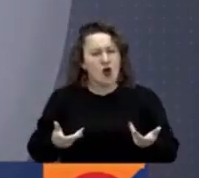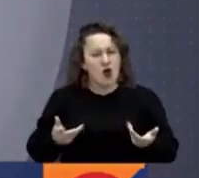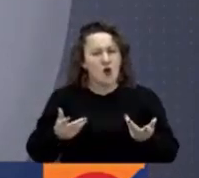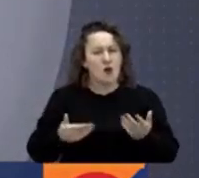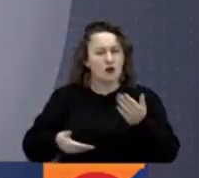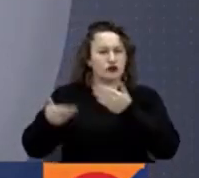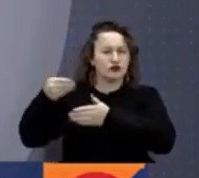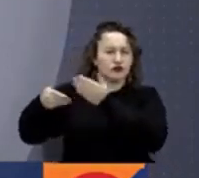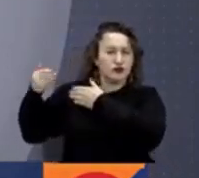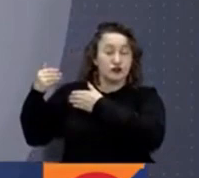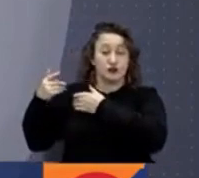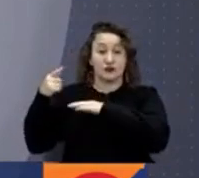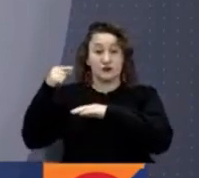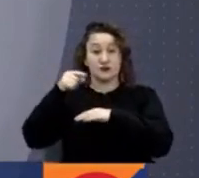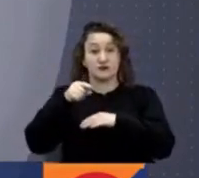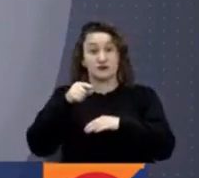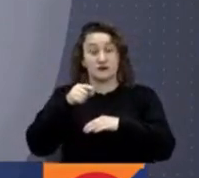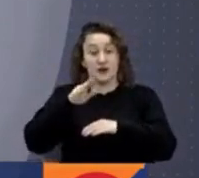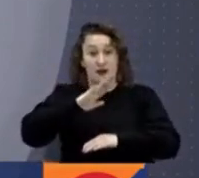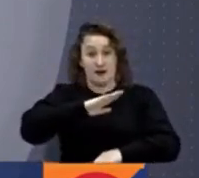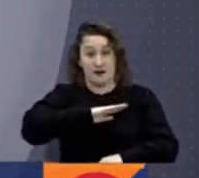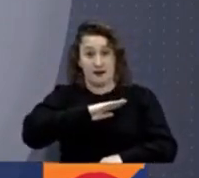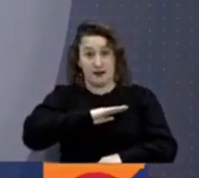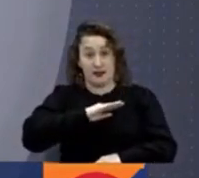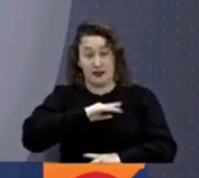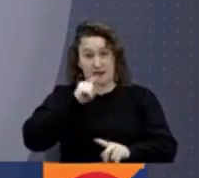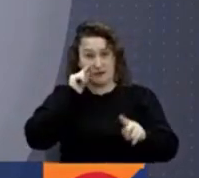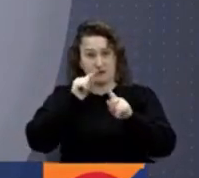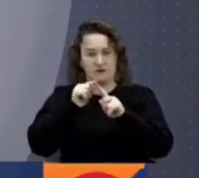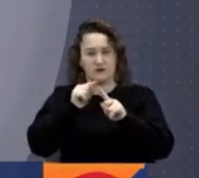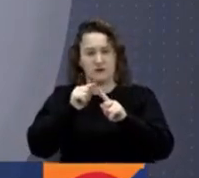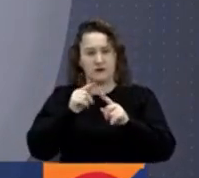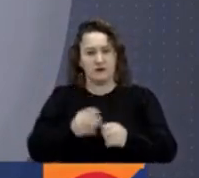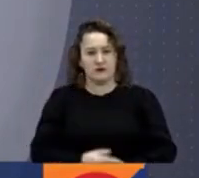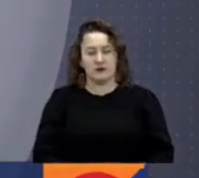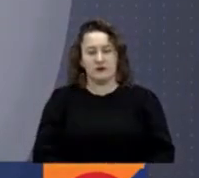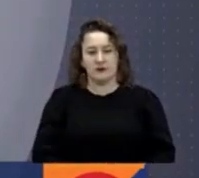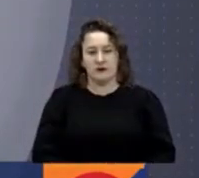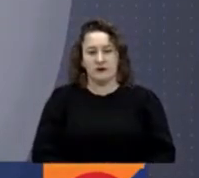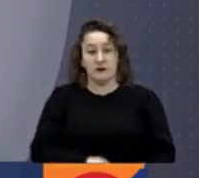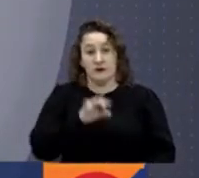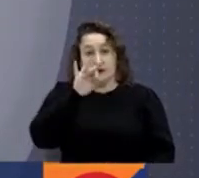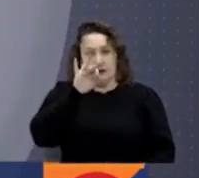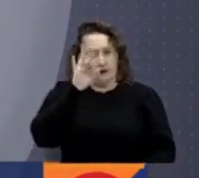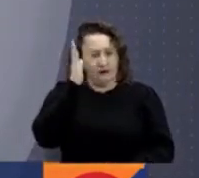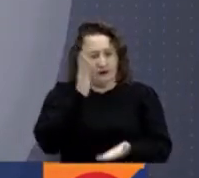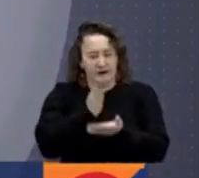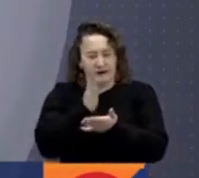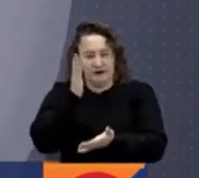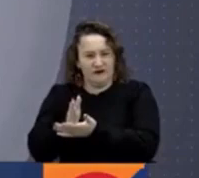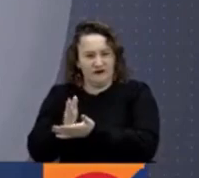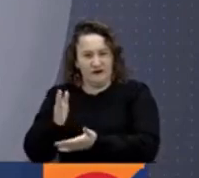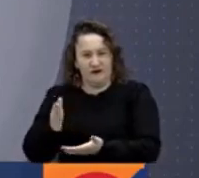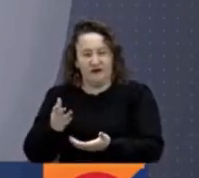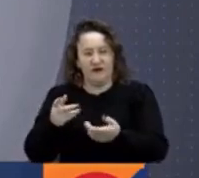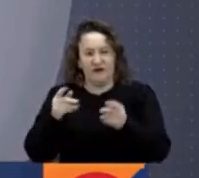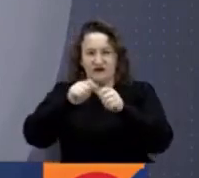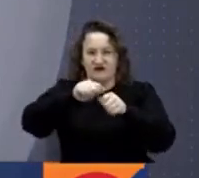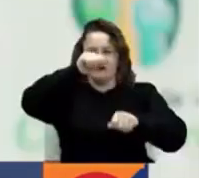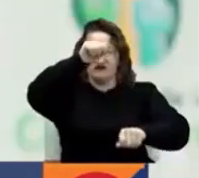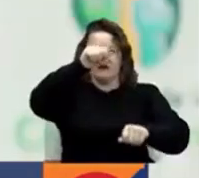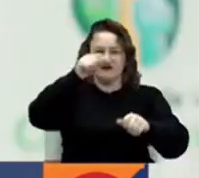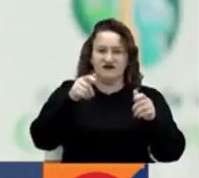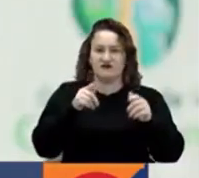el alcalde de este municipio, Andrés Felipe Ramírez, fue enfático. Se han presentado 3 hechos, se han presentado panfletos alusivos a